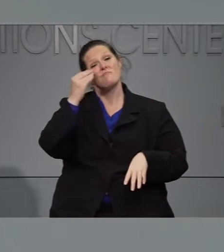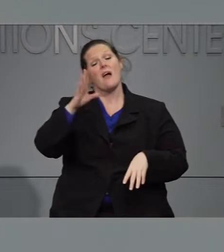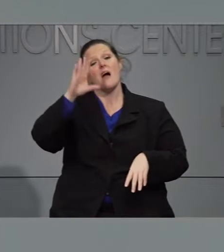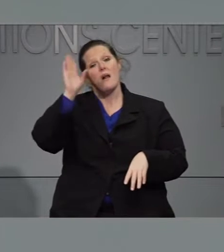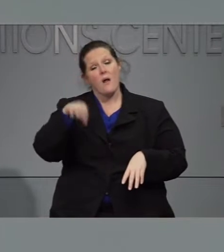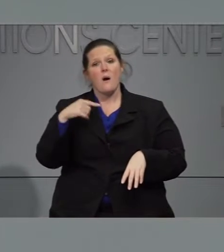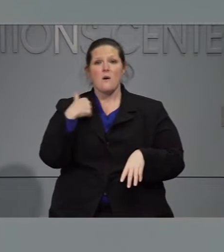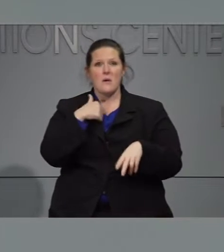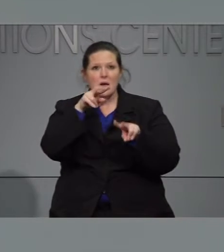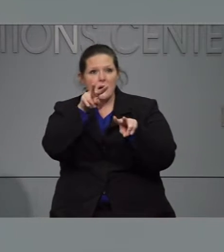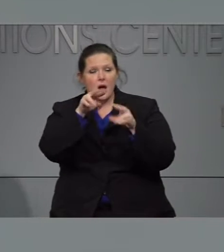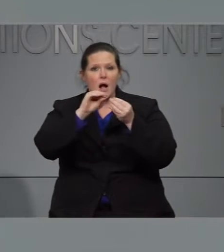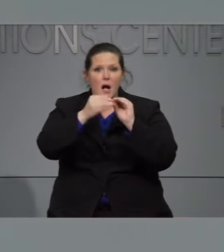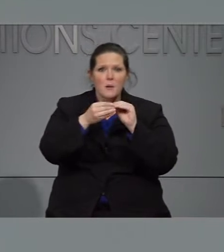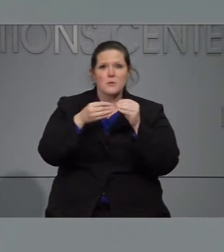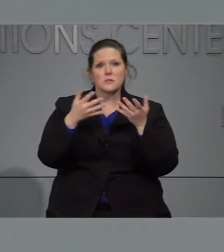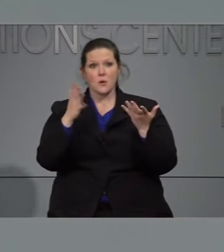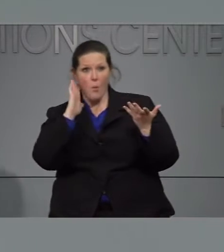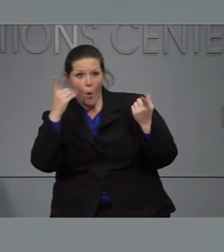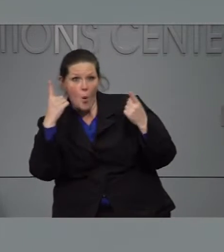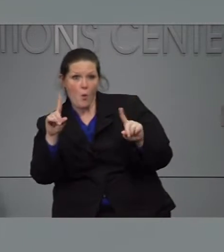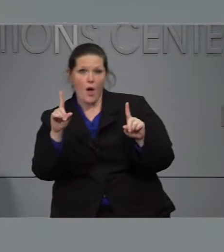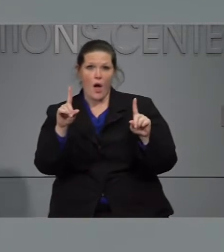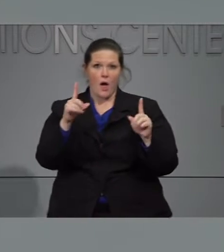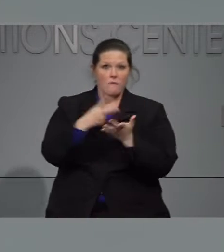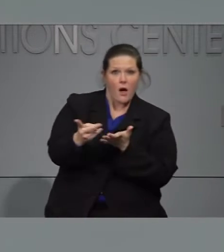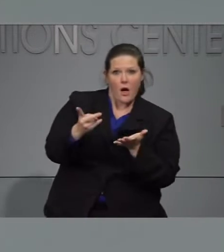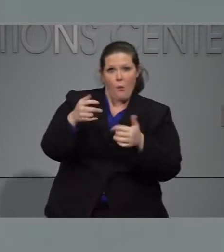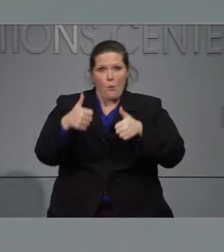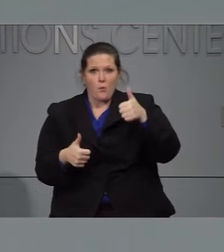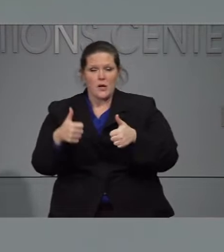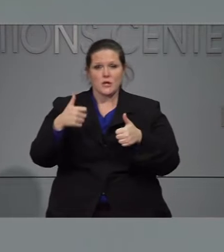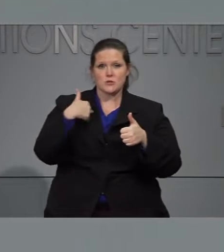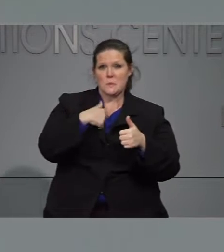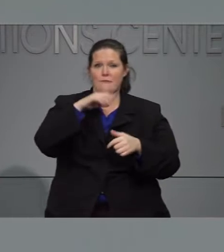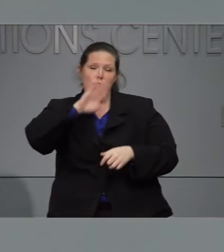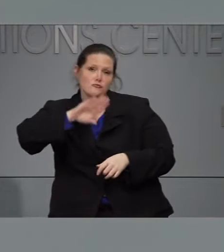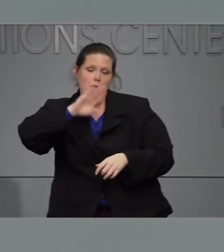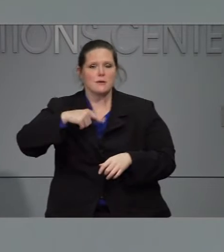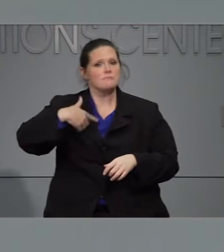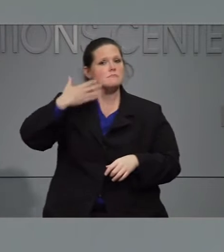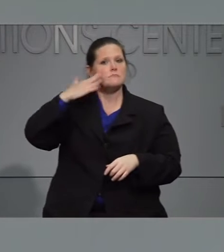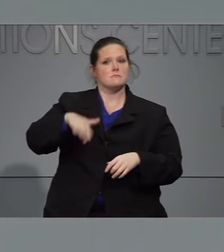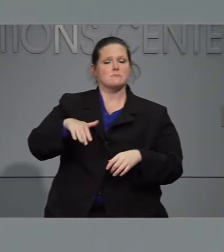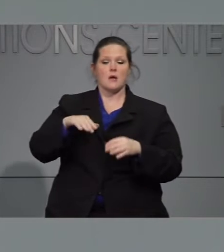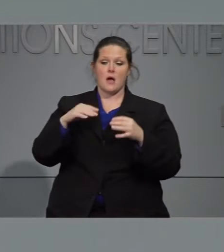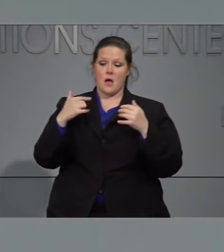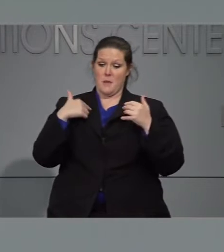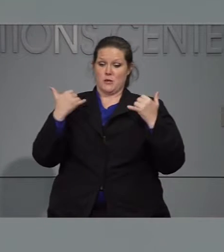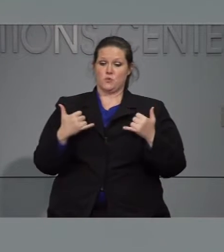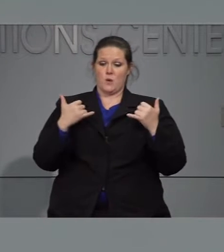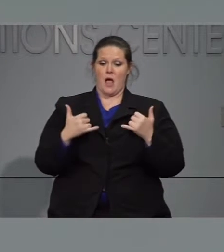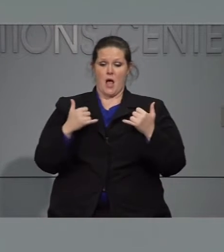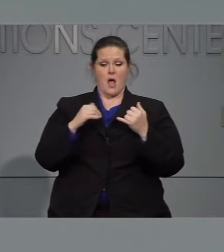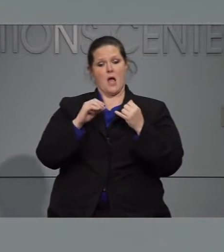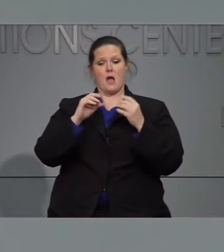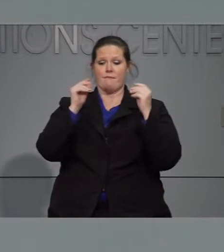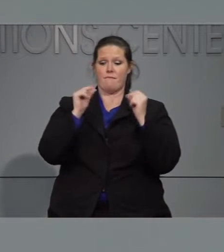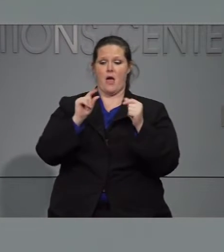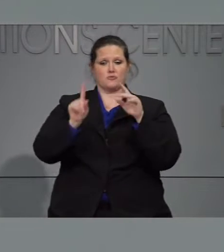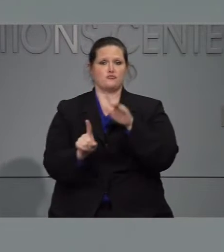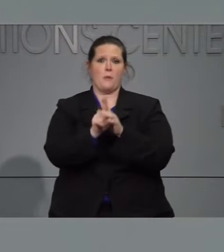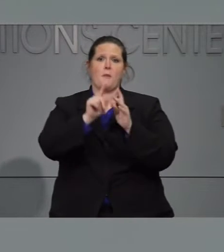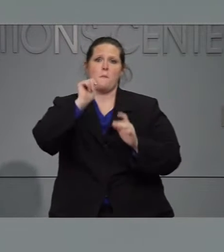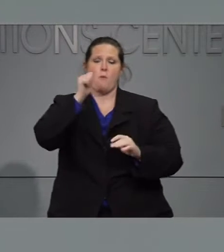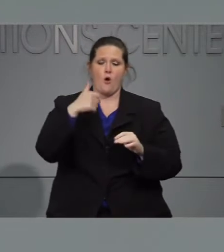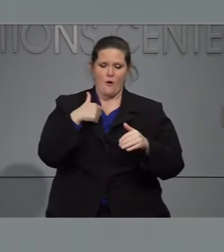hoy no se verán en los números para mañana. Las acciones del día de hoy afectan dónde estaremos de aquí una semana, a 2